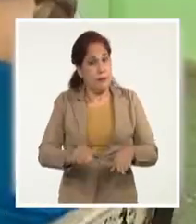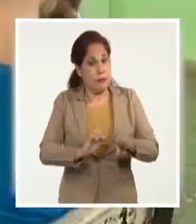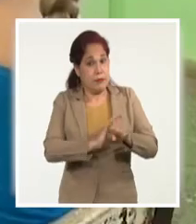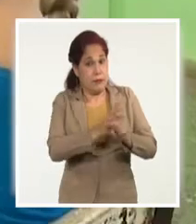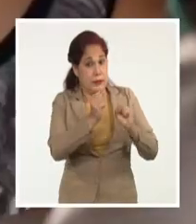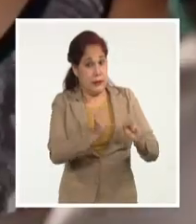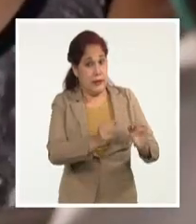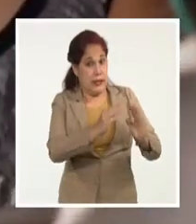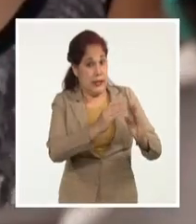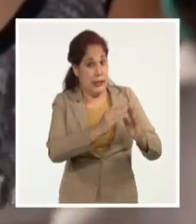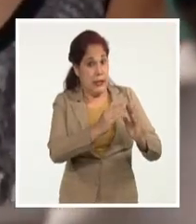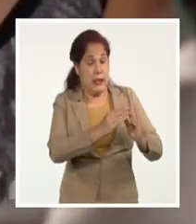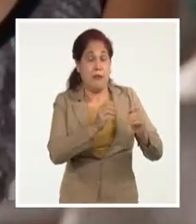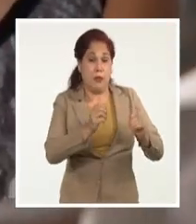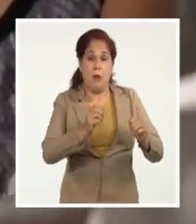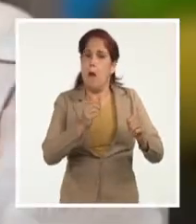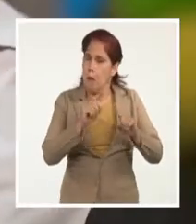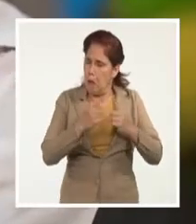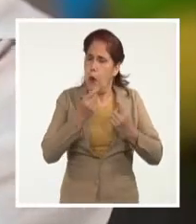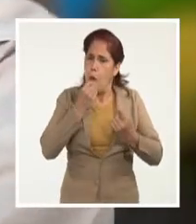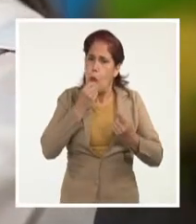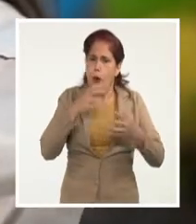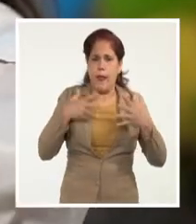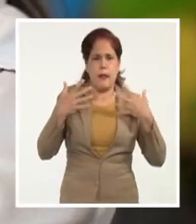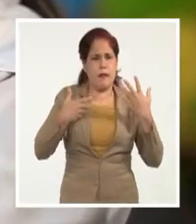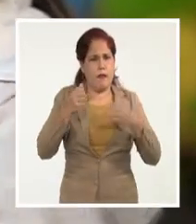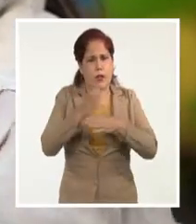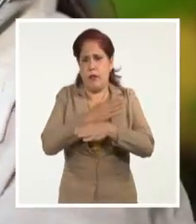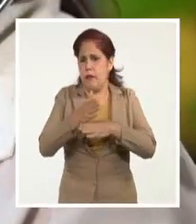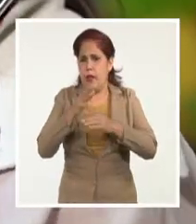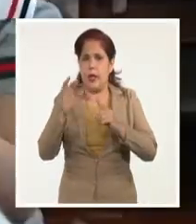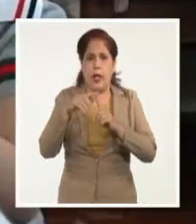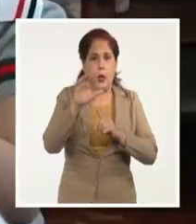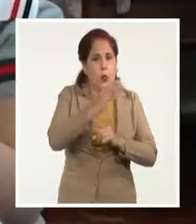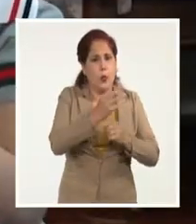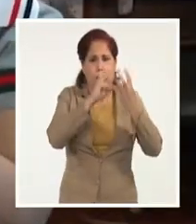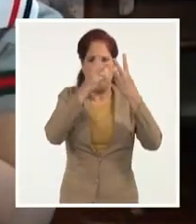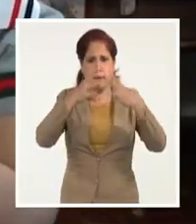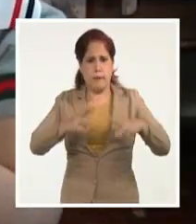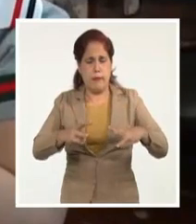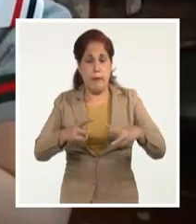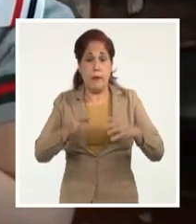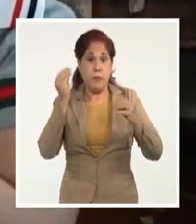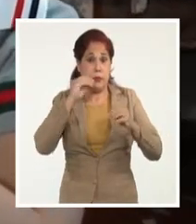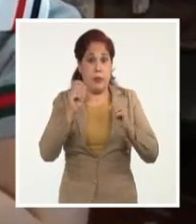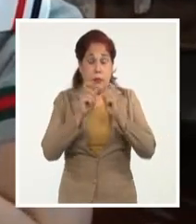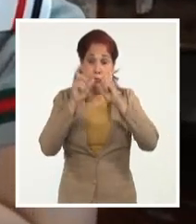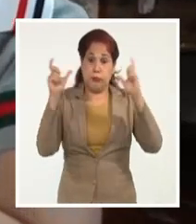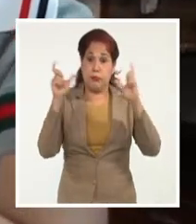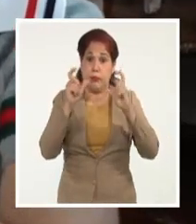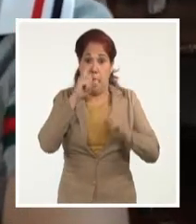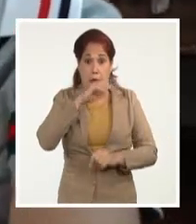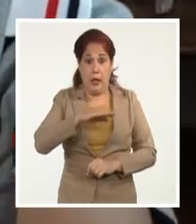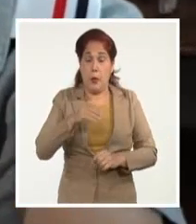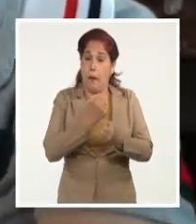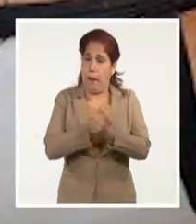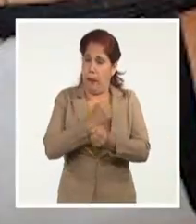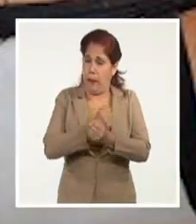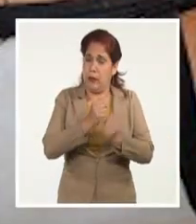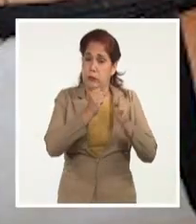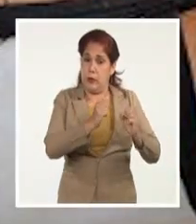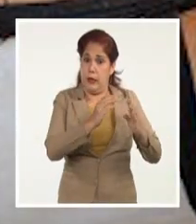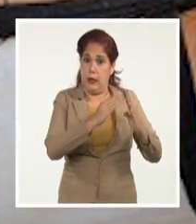culturales debido a la pandemia de lakovic 19 que en los últimos meses marcan 'números rojos' en este grupo etario los festejos